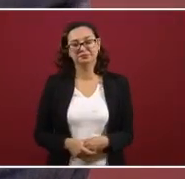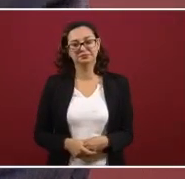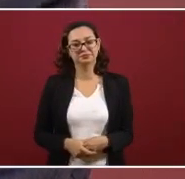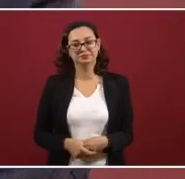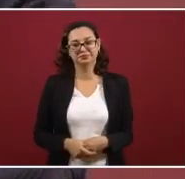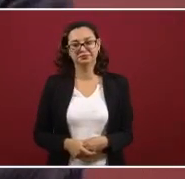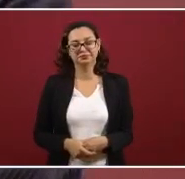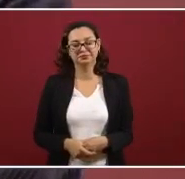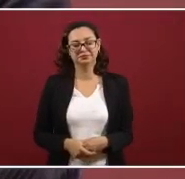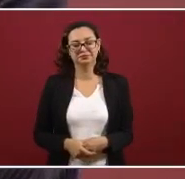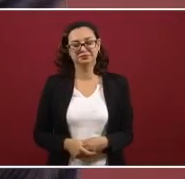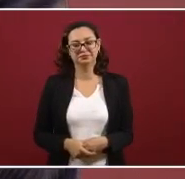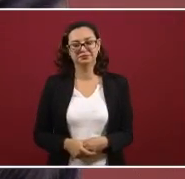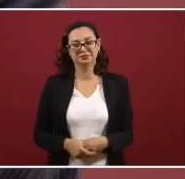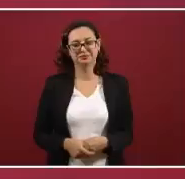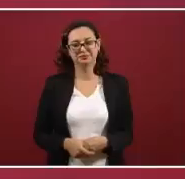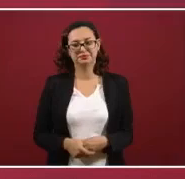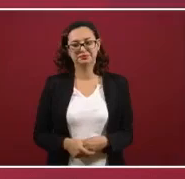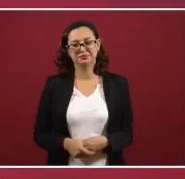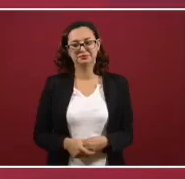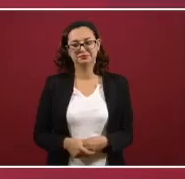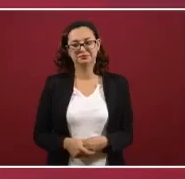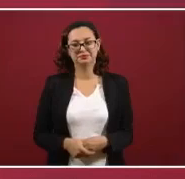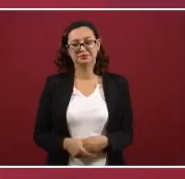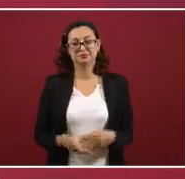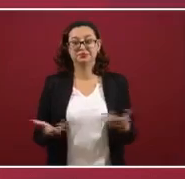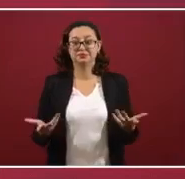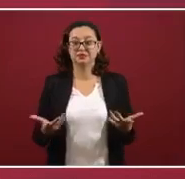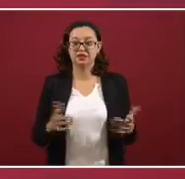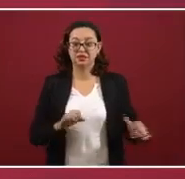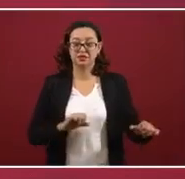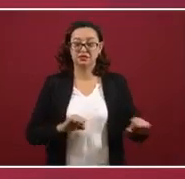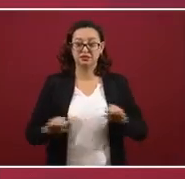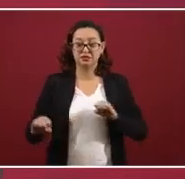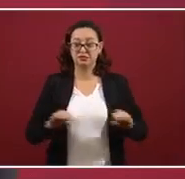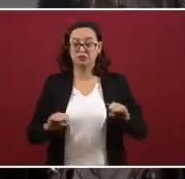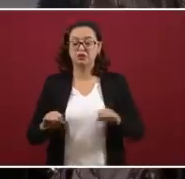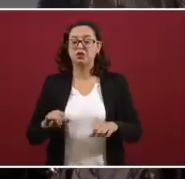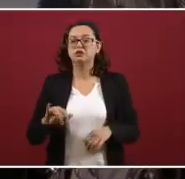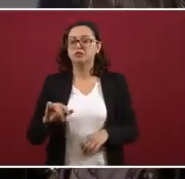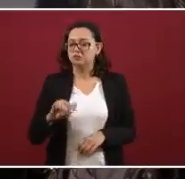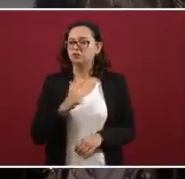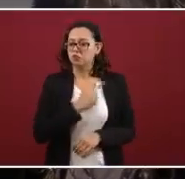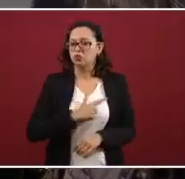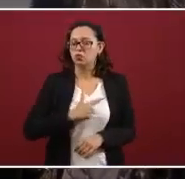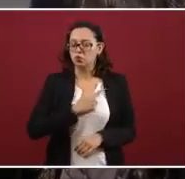que hasta los temblores, y eso sí me da mucho gusto,